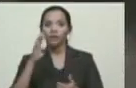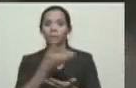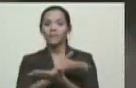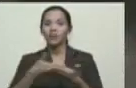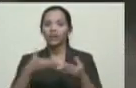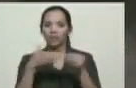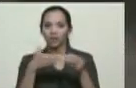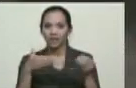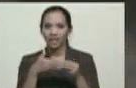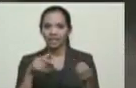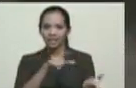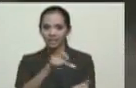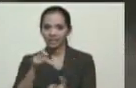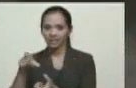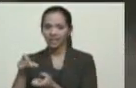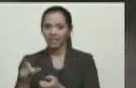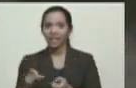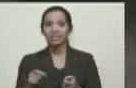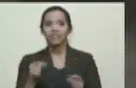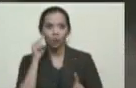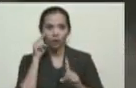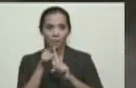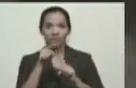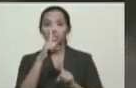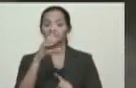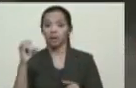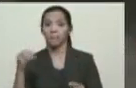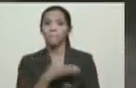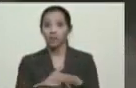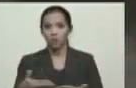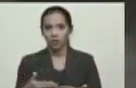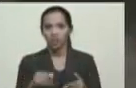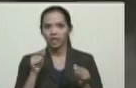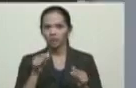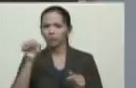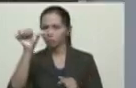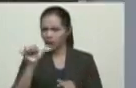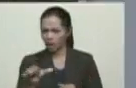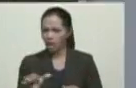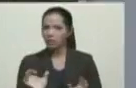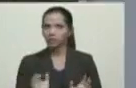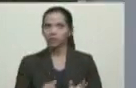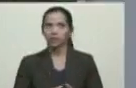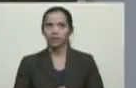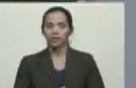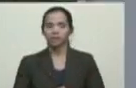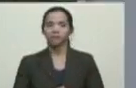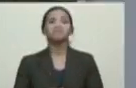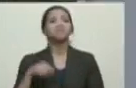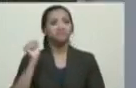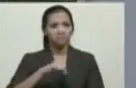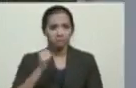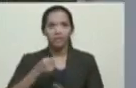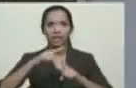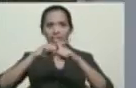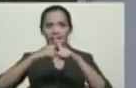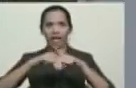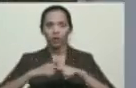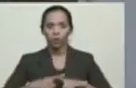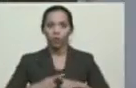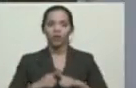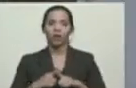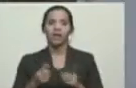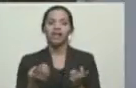se recaudó de una meta de $100 millones. Y creo que esto da para un análisis. Se calcula que